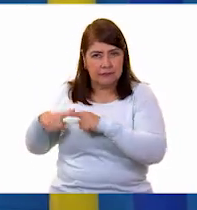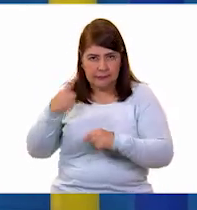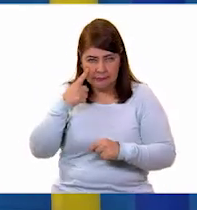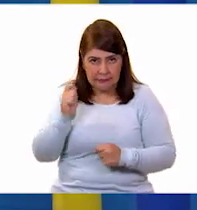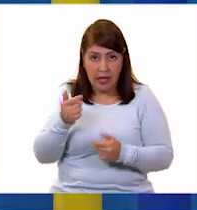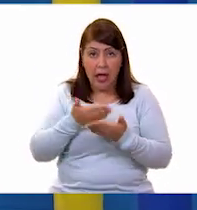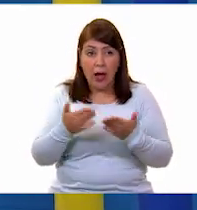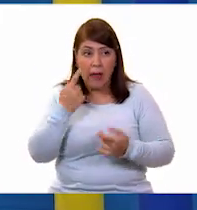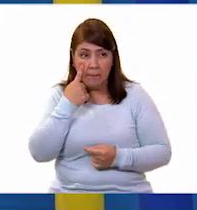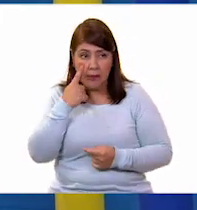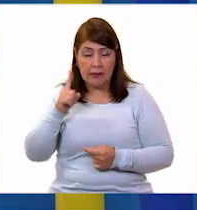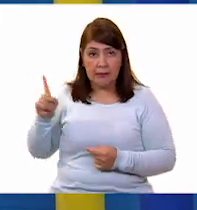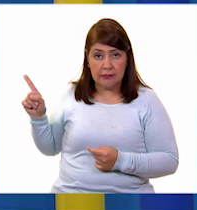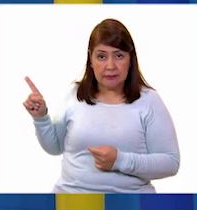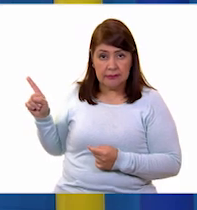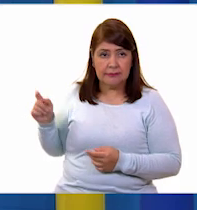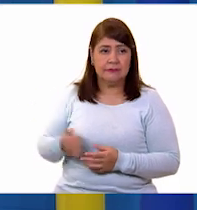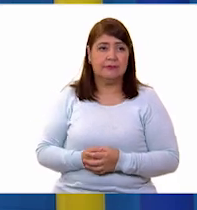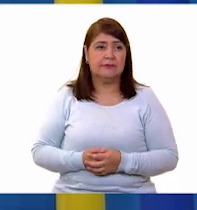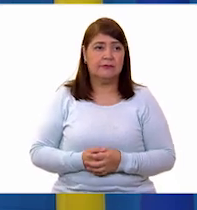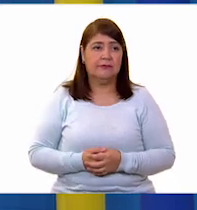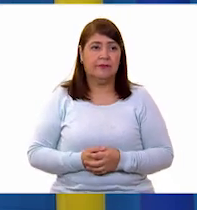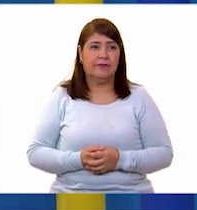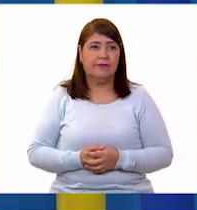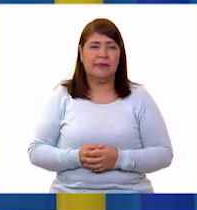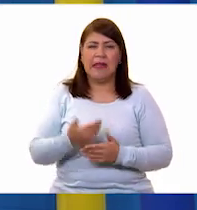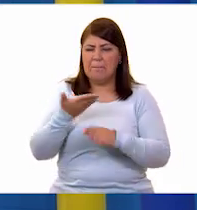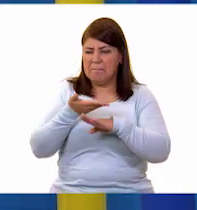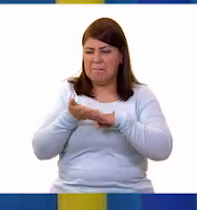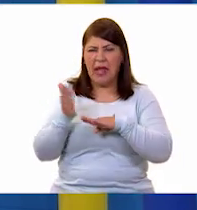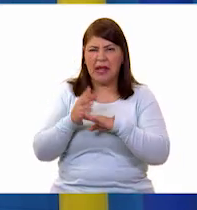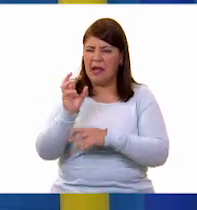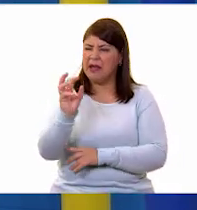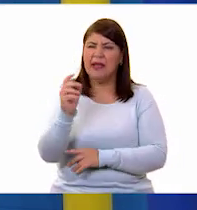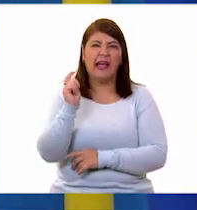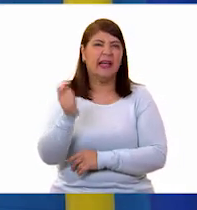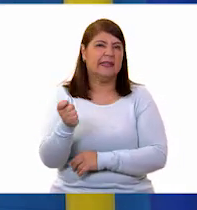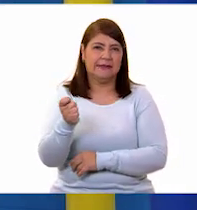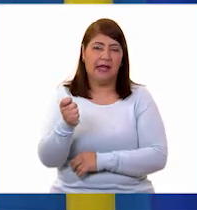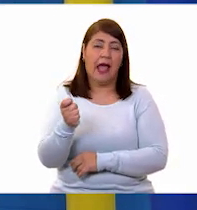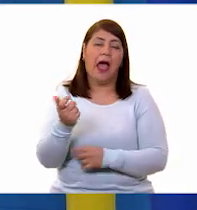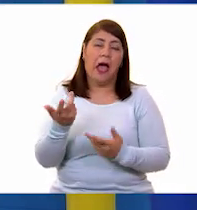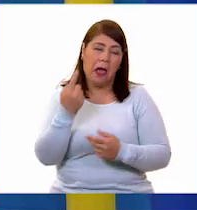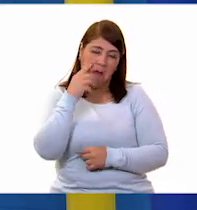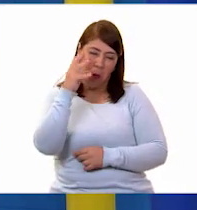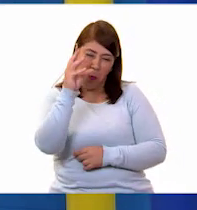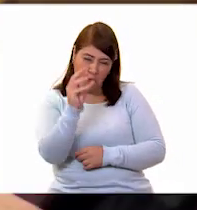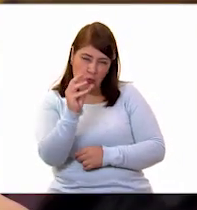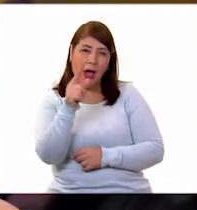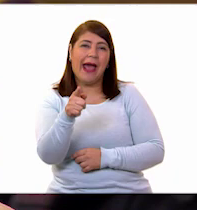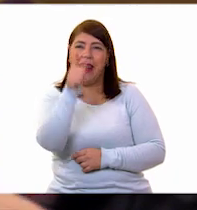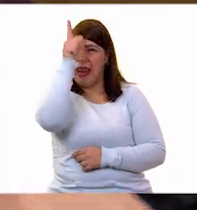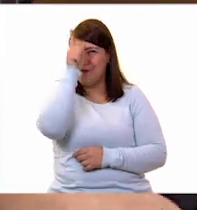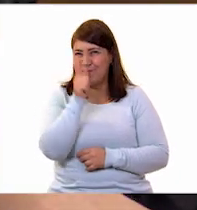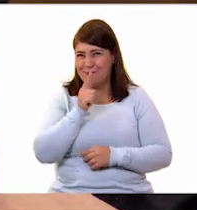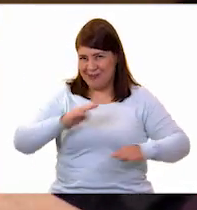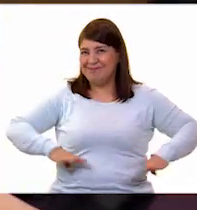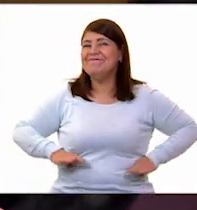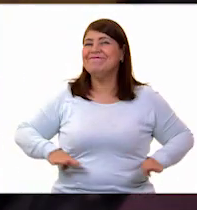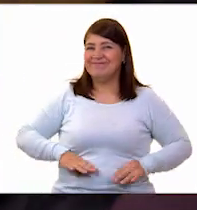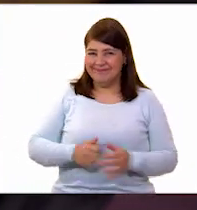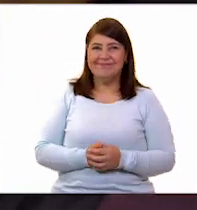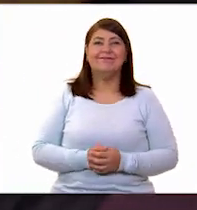representará esta esfera blanca? Ah, pues por el tamañito, la Luna.